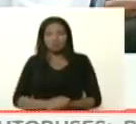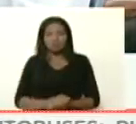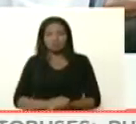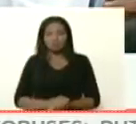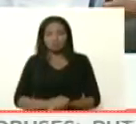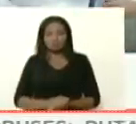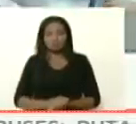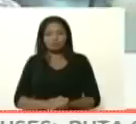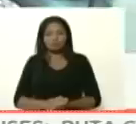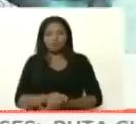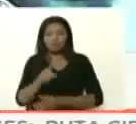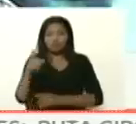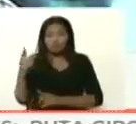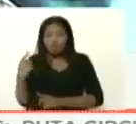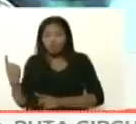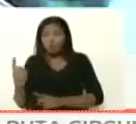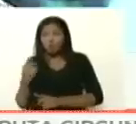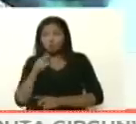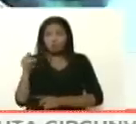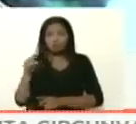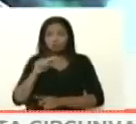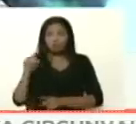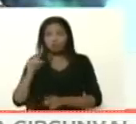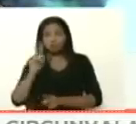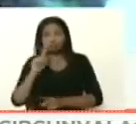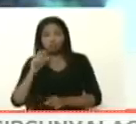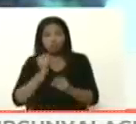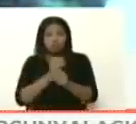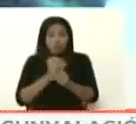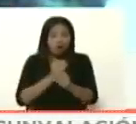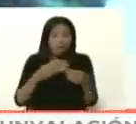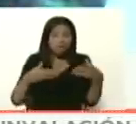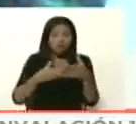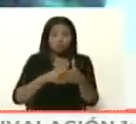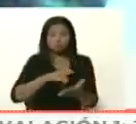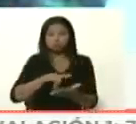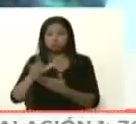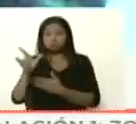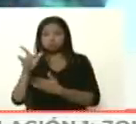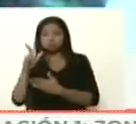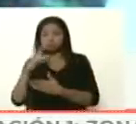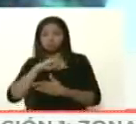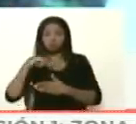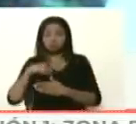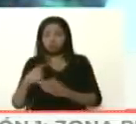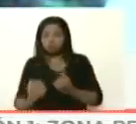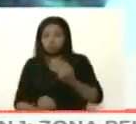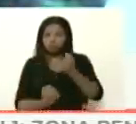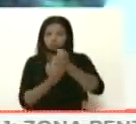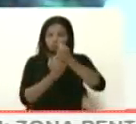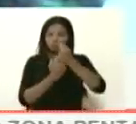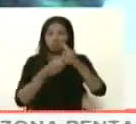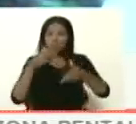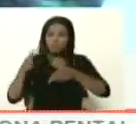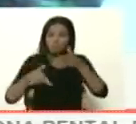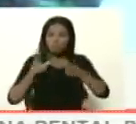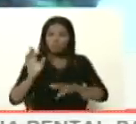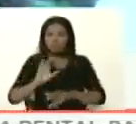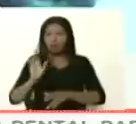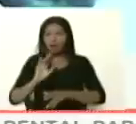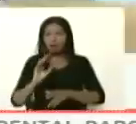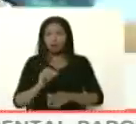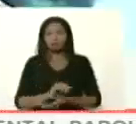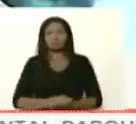Ellos no están solos. Son los trabajadores del transporte del sector aéreo y nosotros, los trabajadores del Metro de Caracas, el